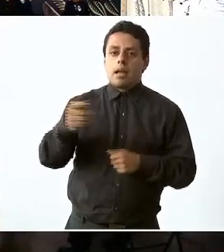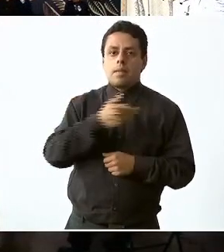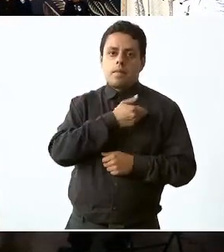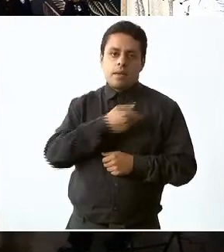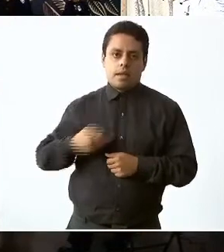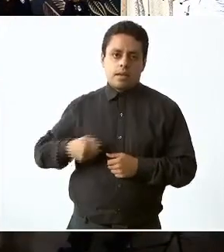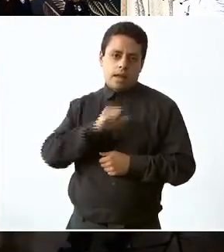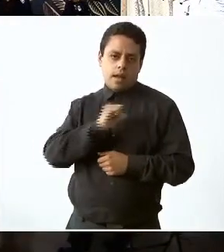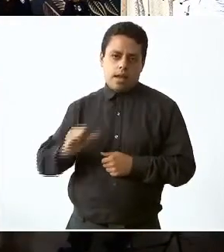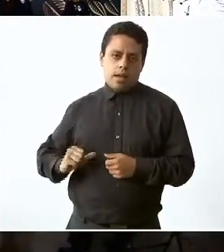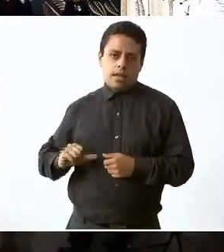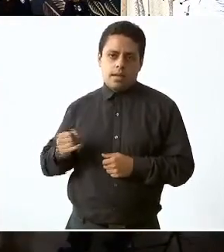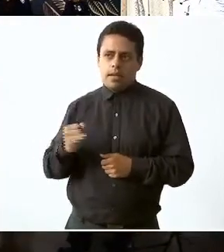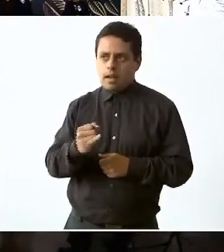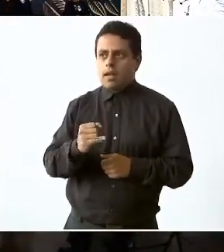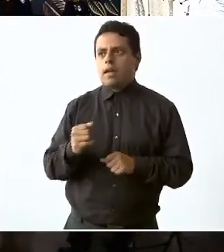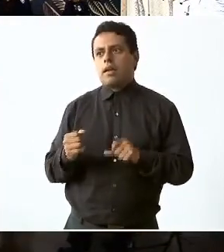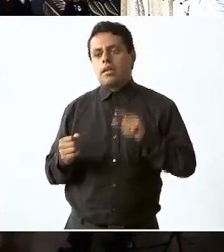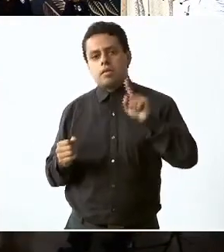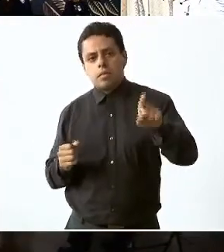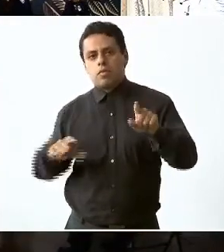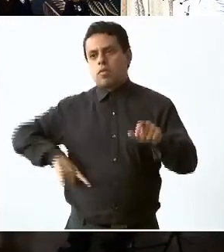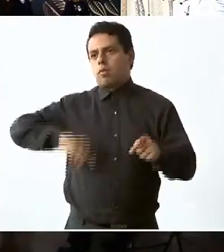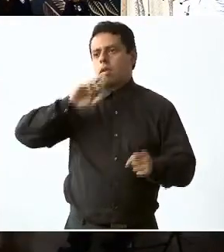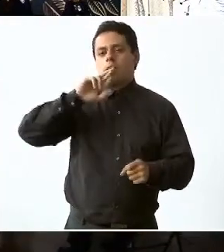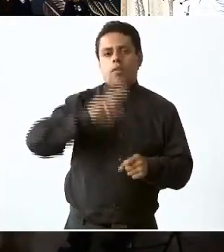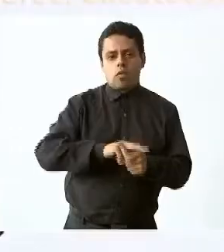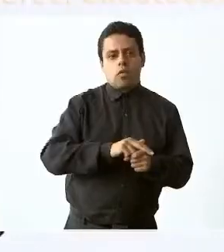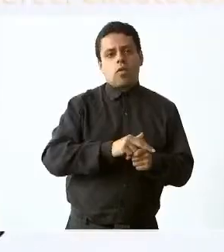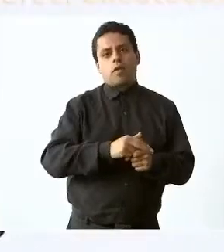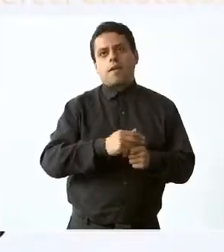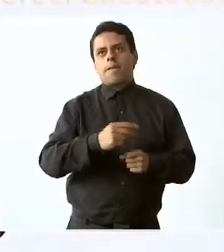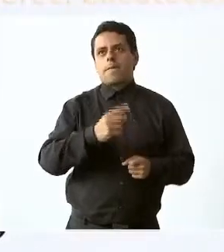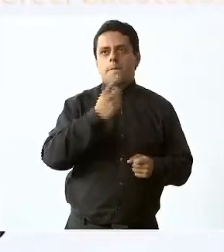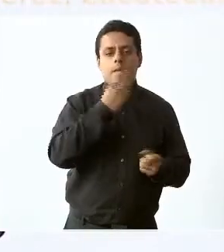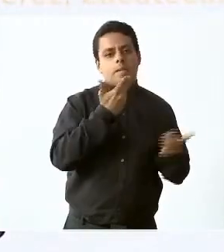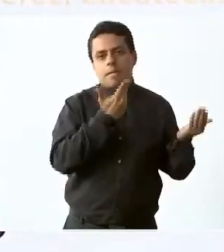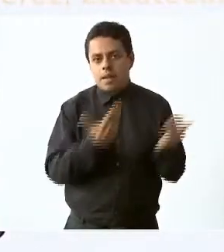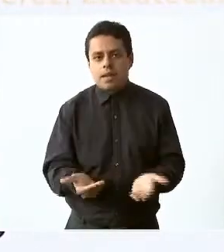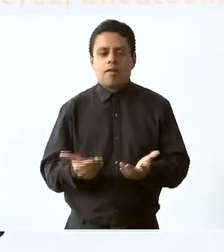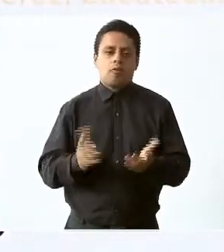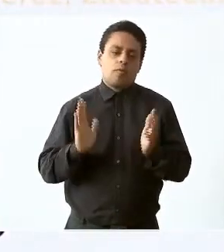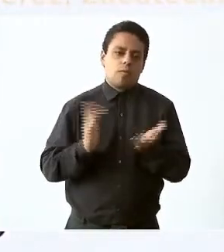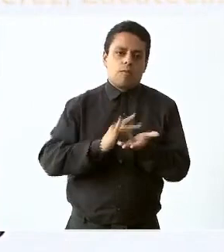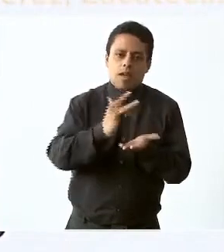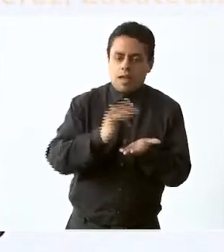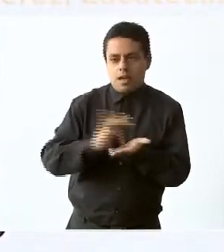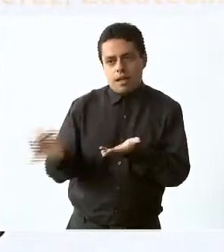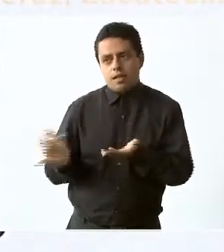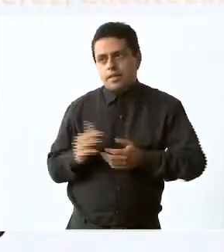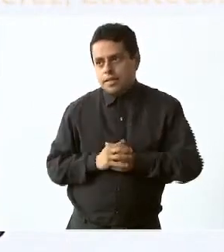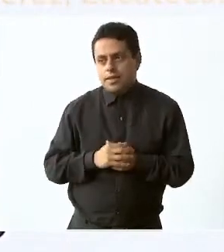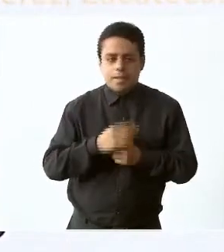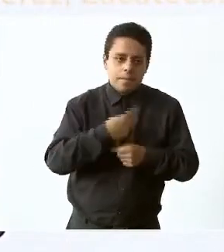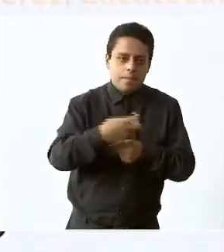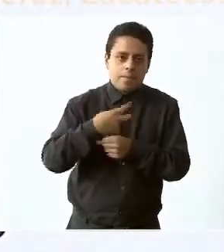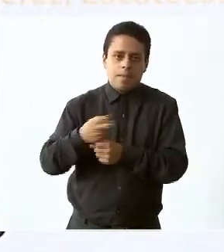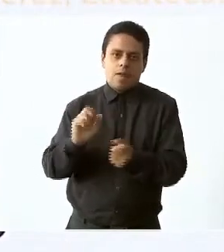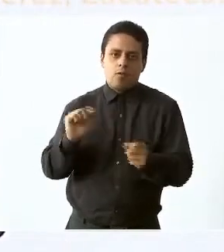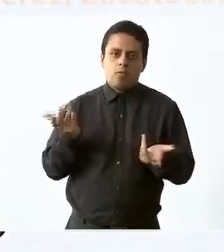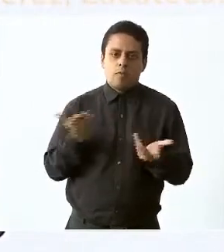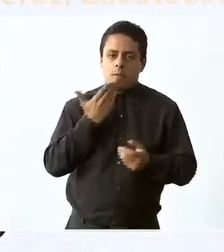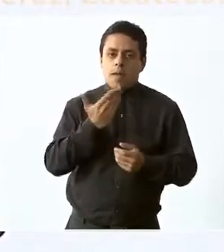presidente municipal, gracias a la anfitrionía, gobernador Tello. Un gusto saludar a